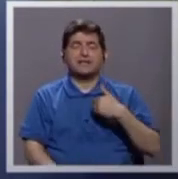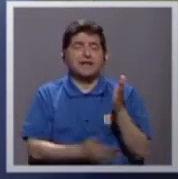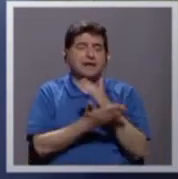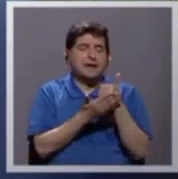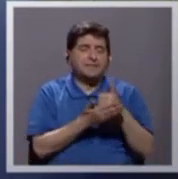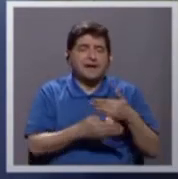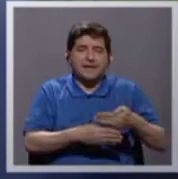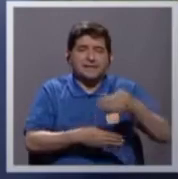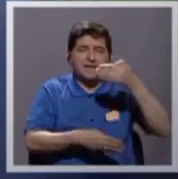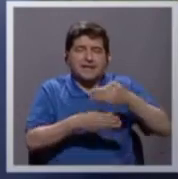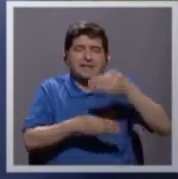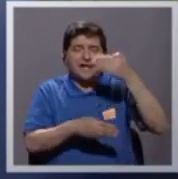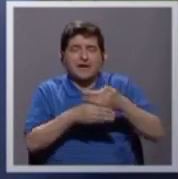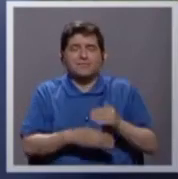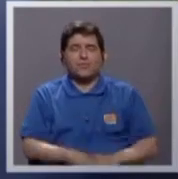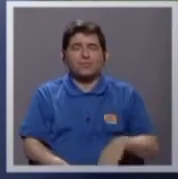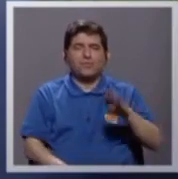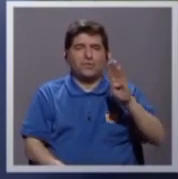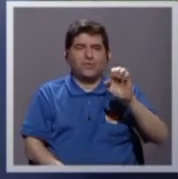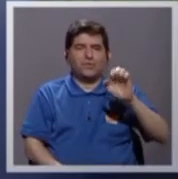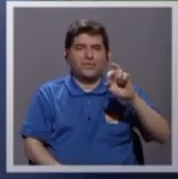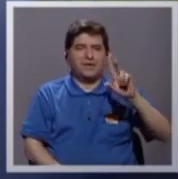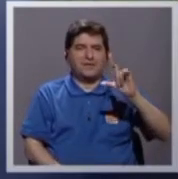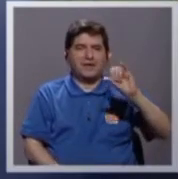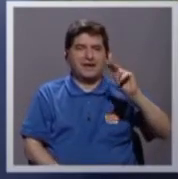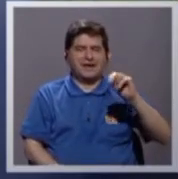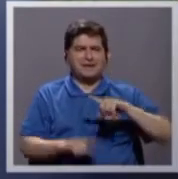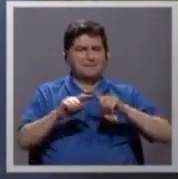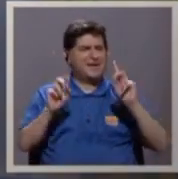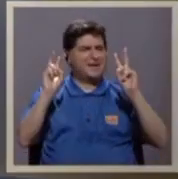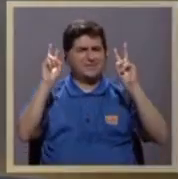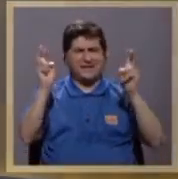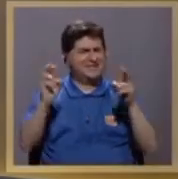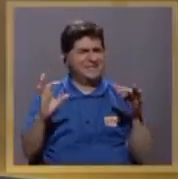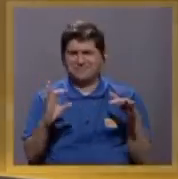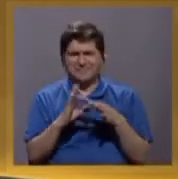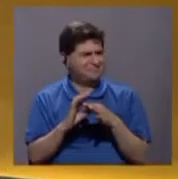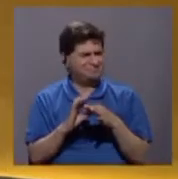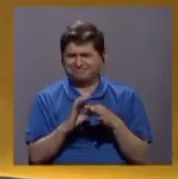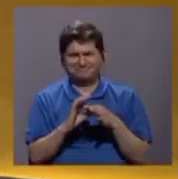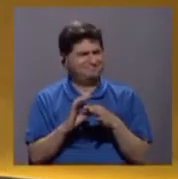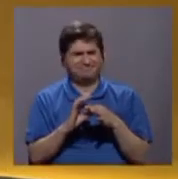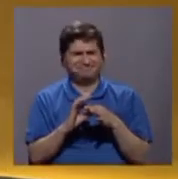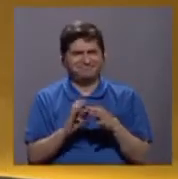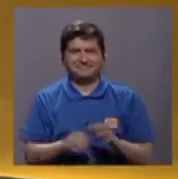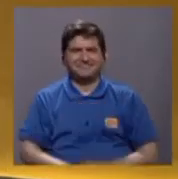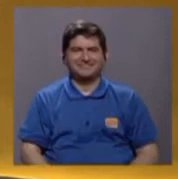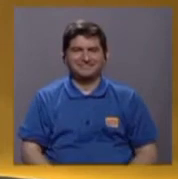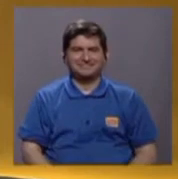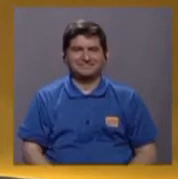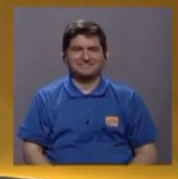del muro de Berlín, pero eso no tiene que ver con el tema, sino más bien un poco,